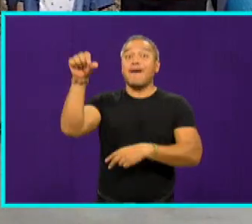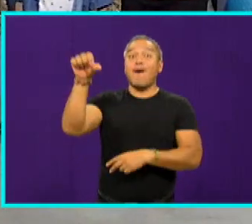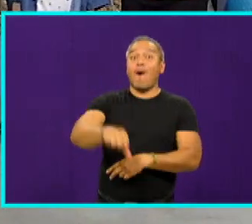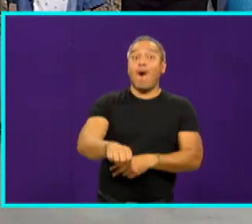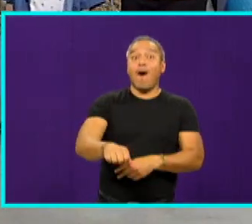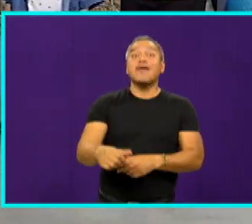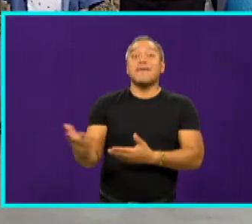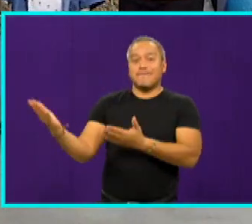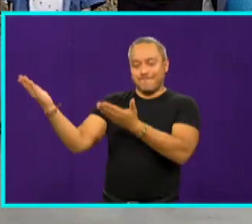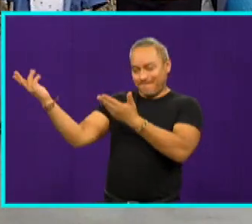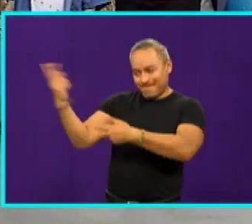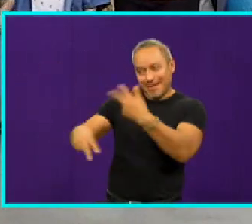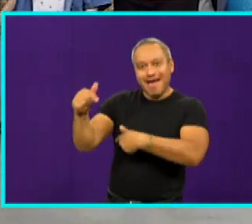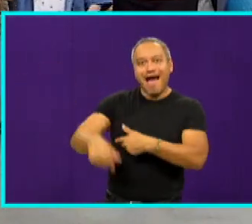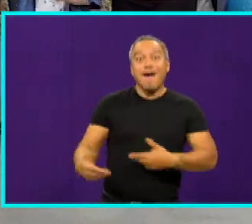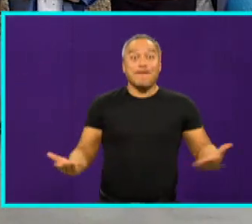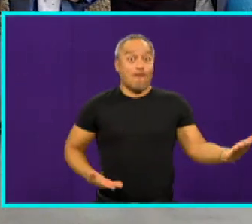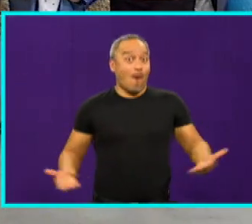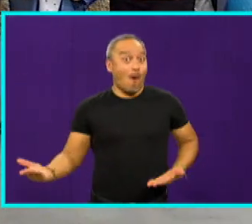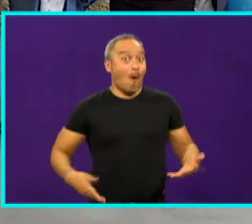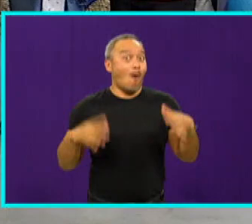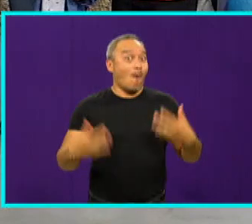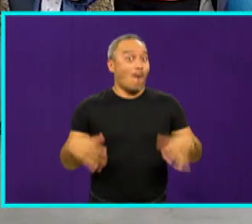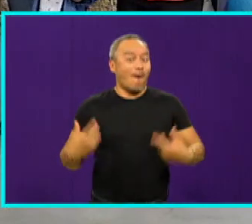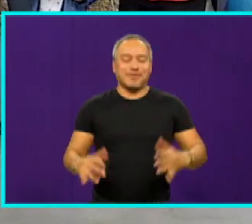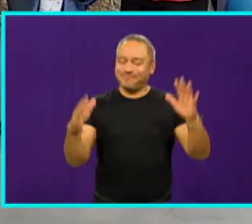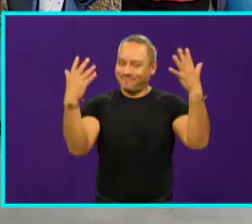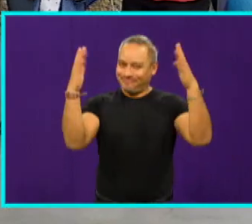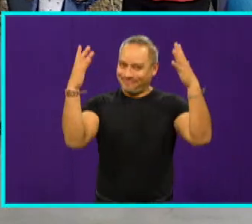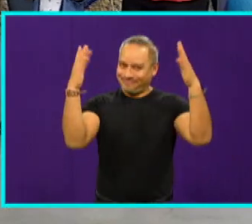las chicas del ballet. Y